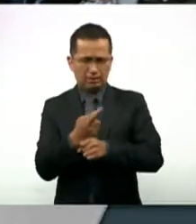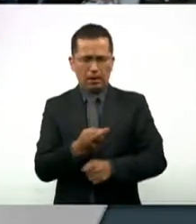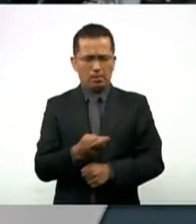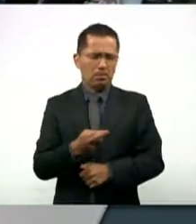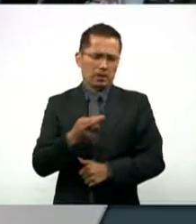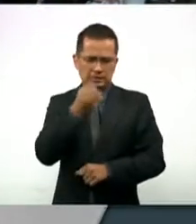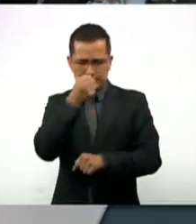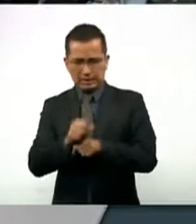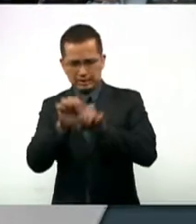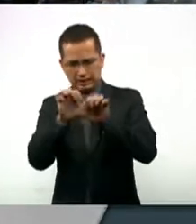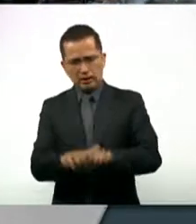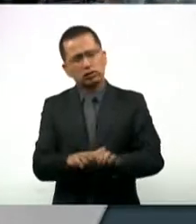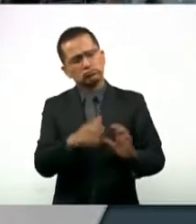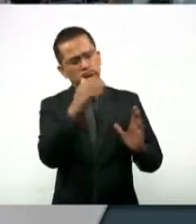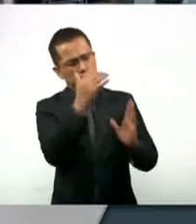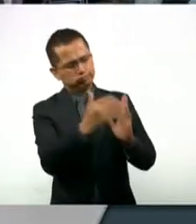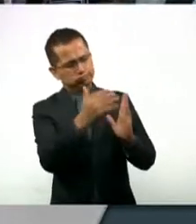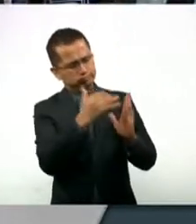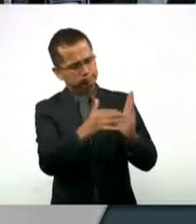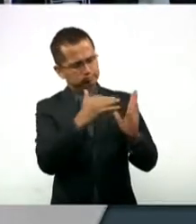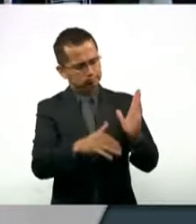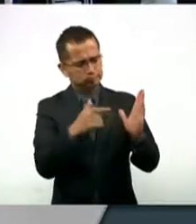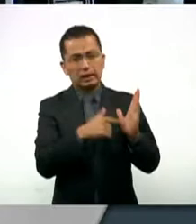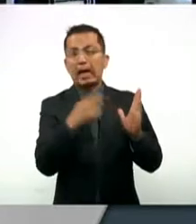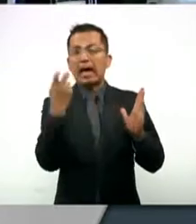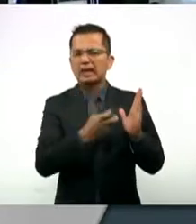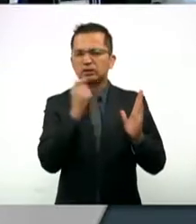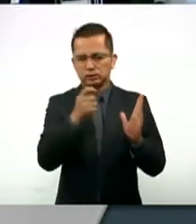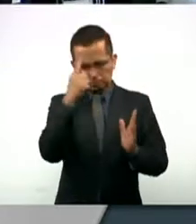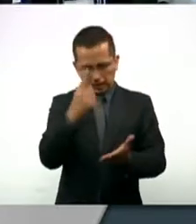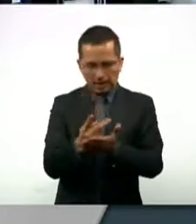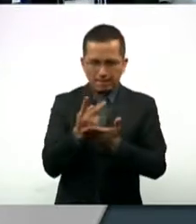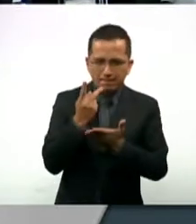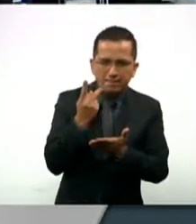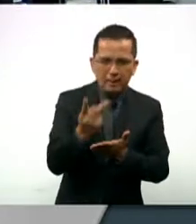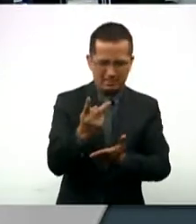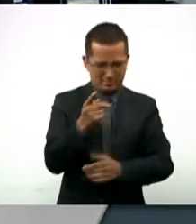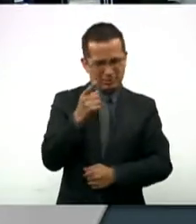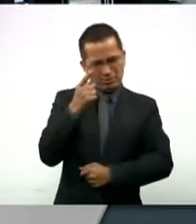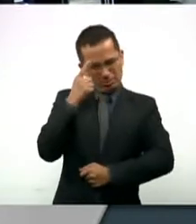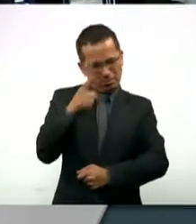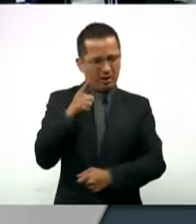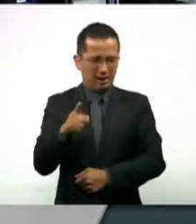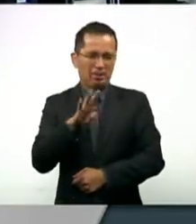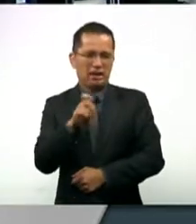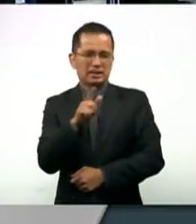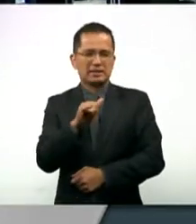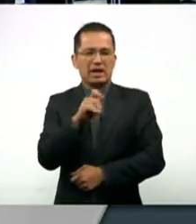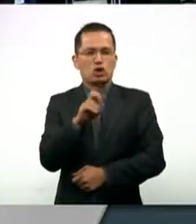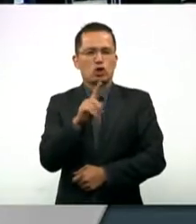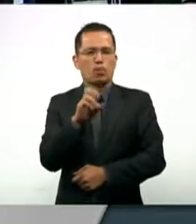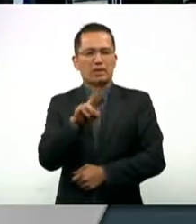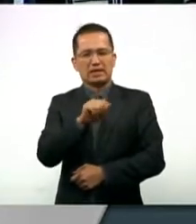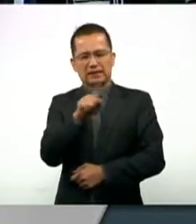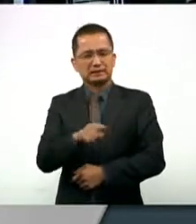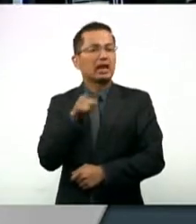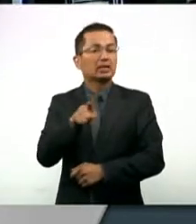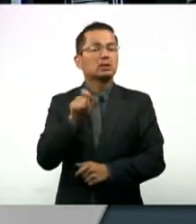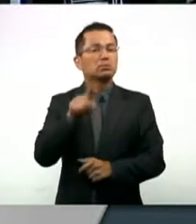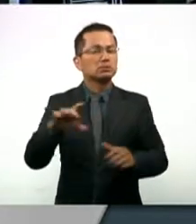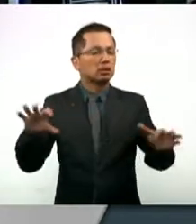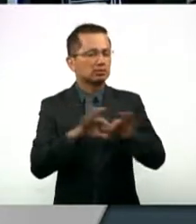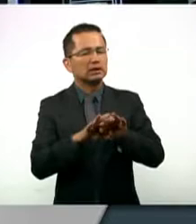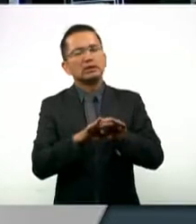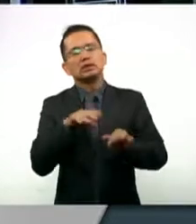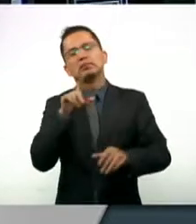a la proclama del doctor belisario domínguez correspondiente a la vigesimoséptima legislatura miento de este